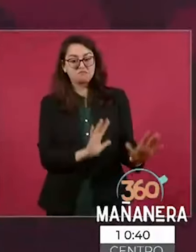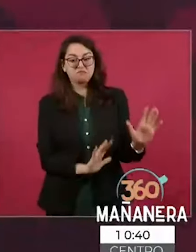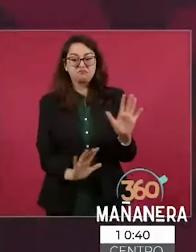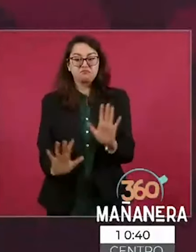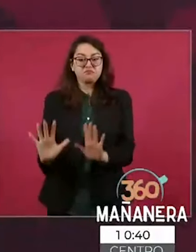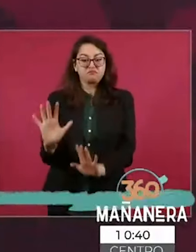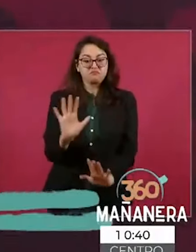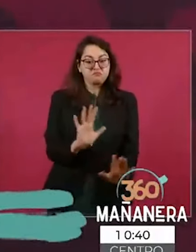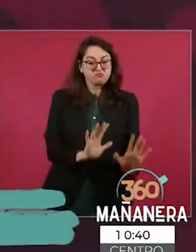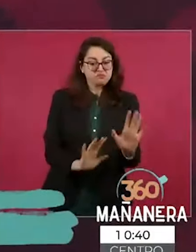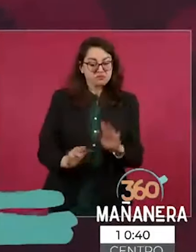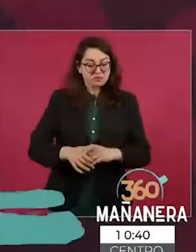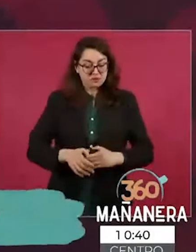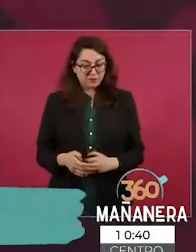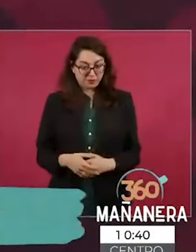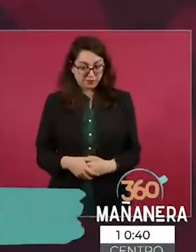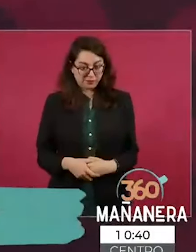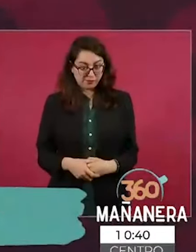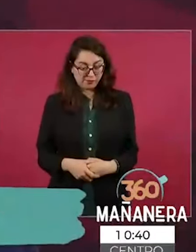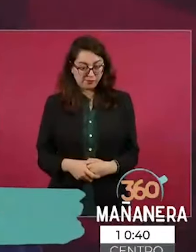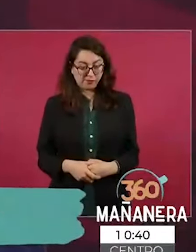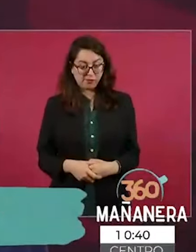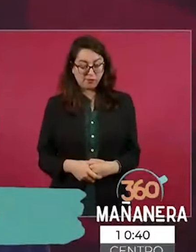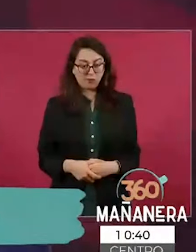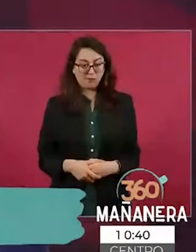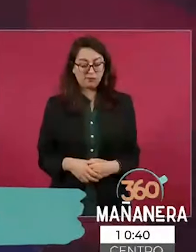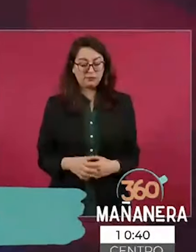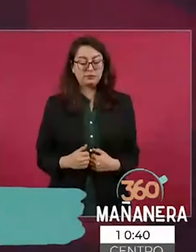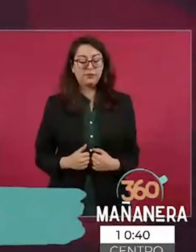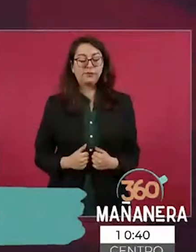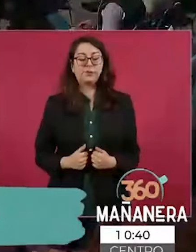menospreciarlo acaban de traer a una